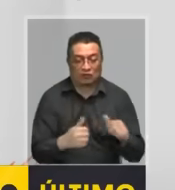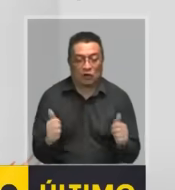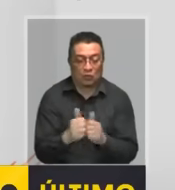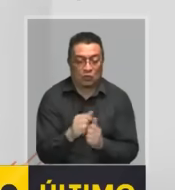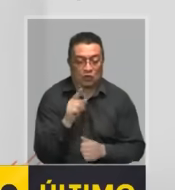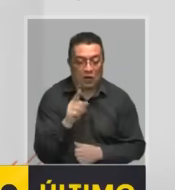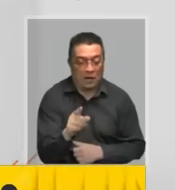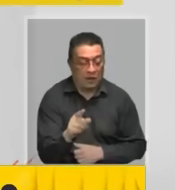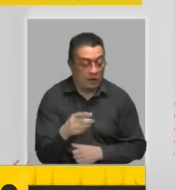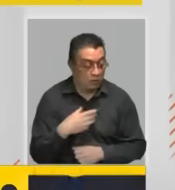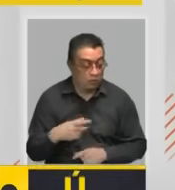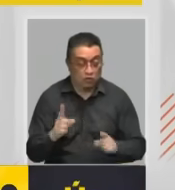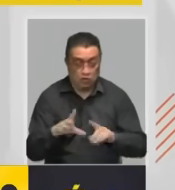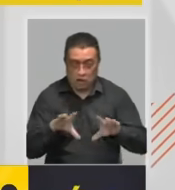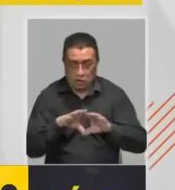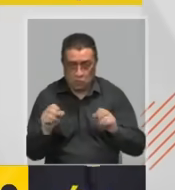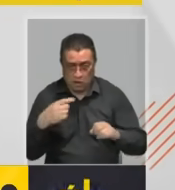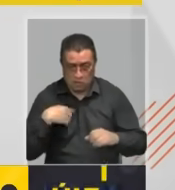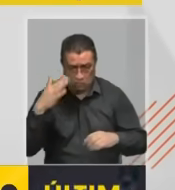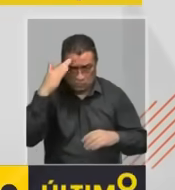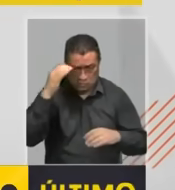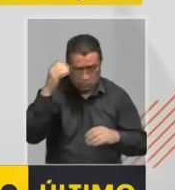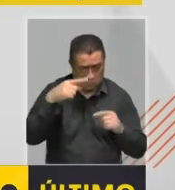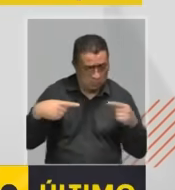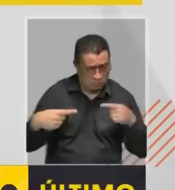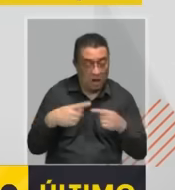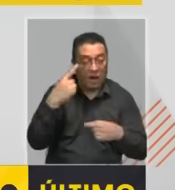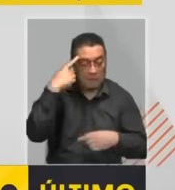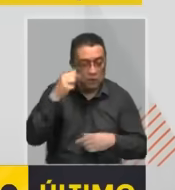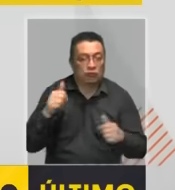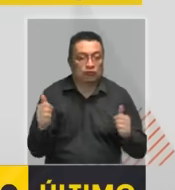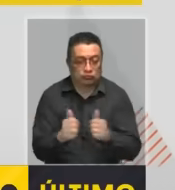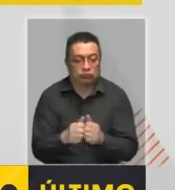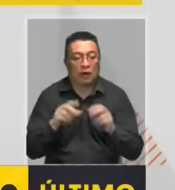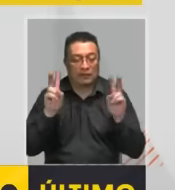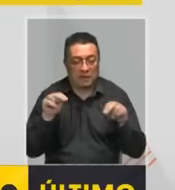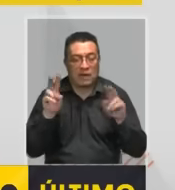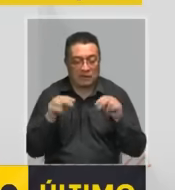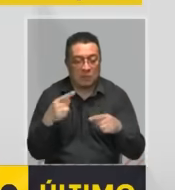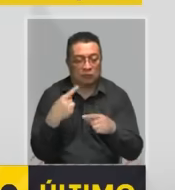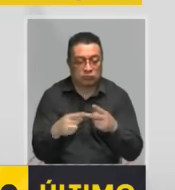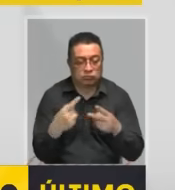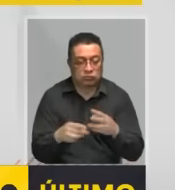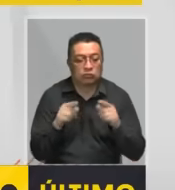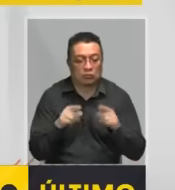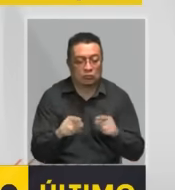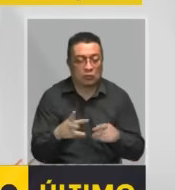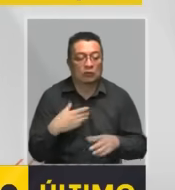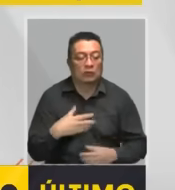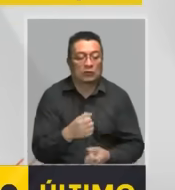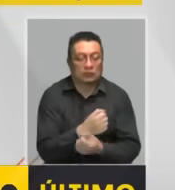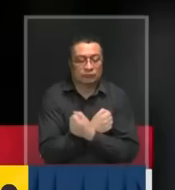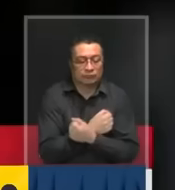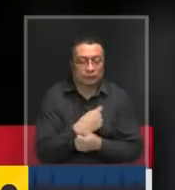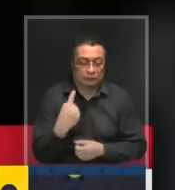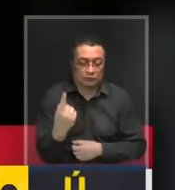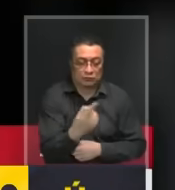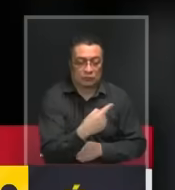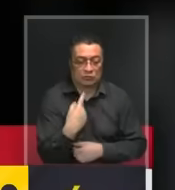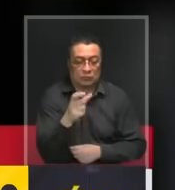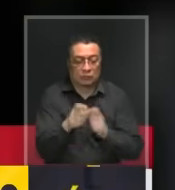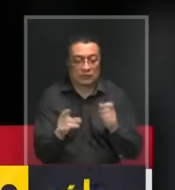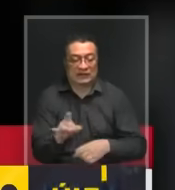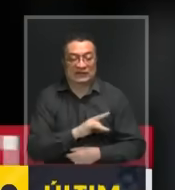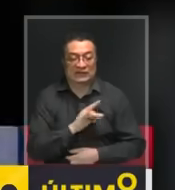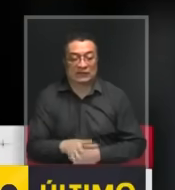bien no coincidíamos ideológicamente, trabajamos codo a codo en varios temas. Mi sentido pésame a sus seres queridos y al pueblo chileno. Cayó